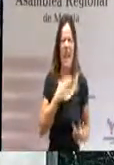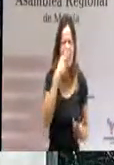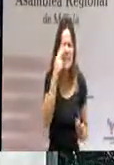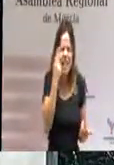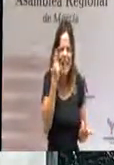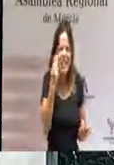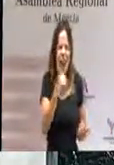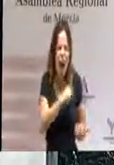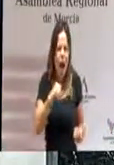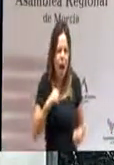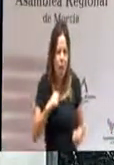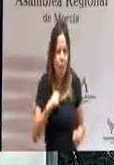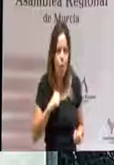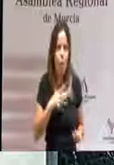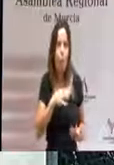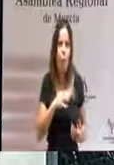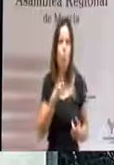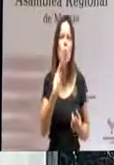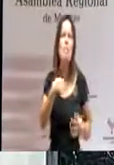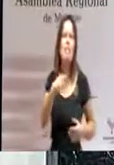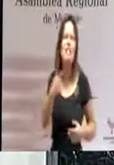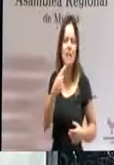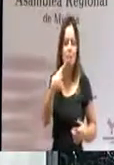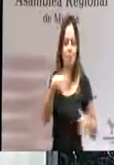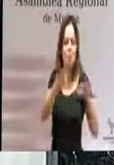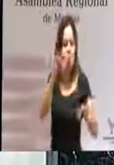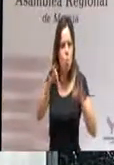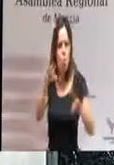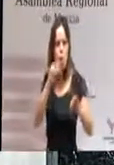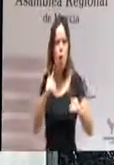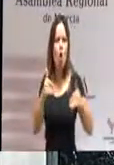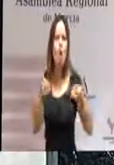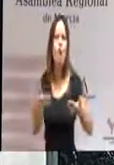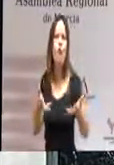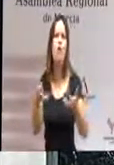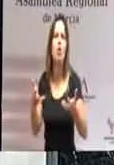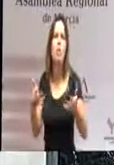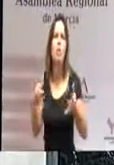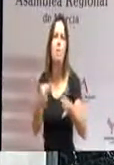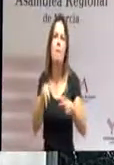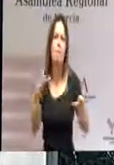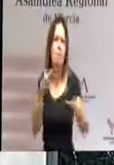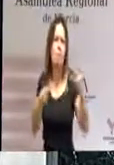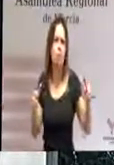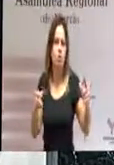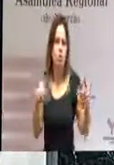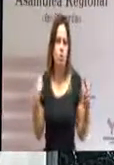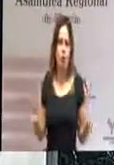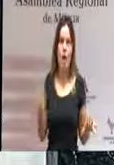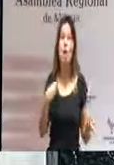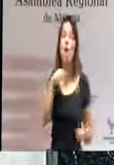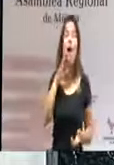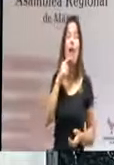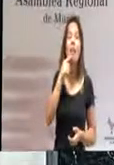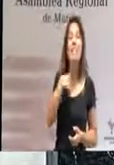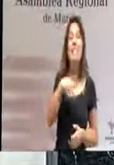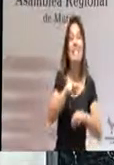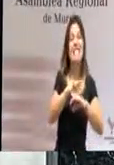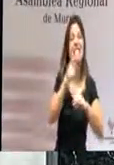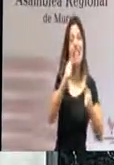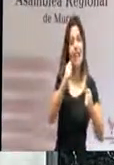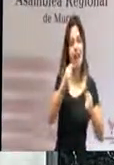¿Qué interés particular puede impedir a un presidente tomar decisiones que beneficien a la mayoría social? Decía que en sanidad hay que hablar más